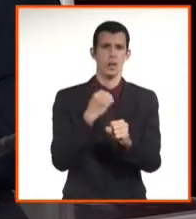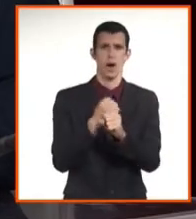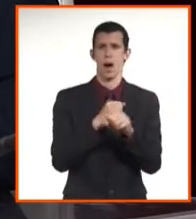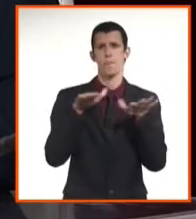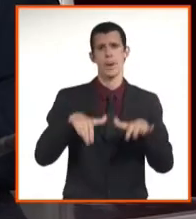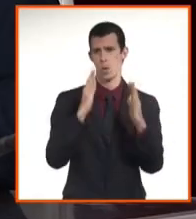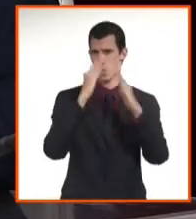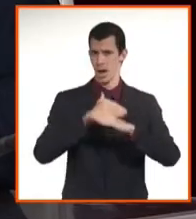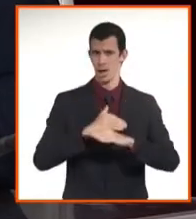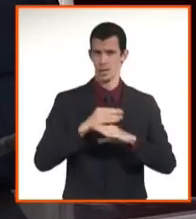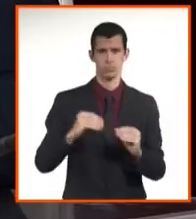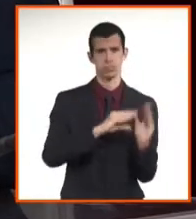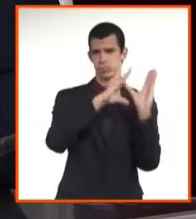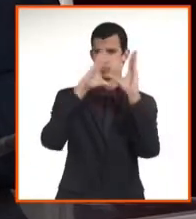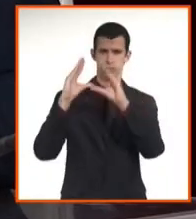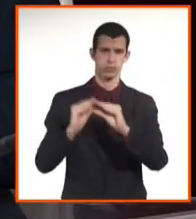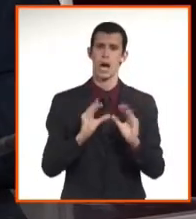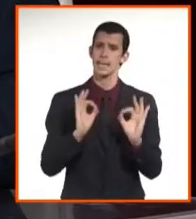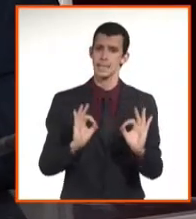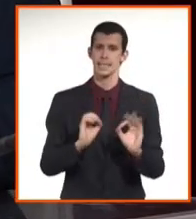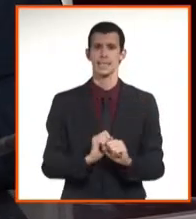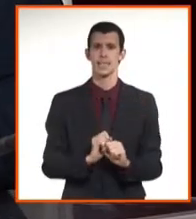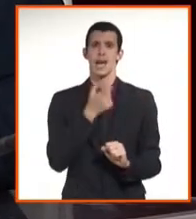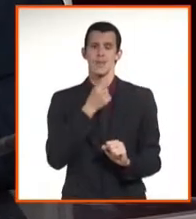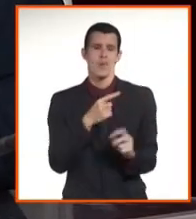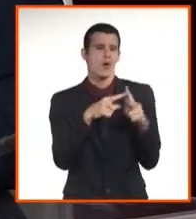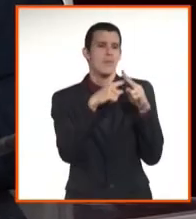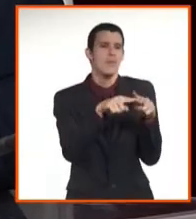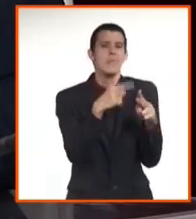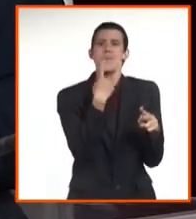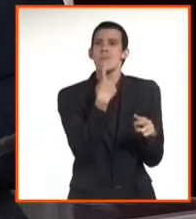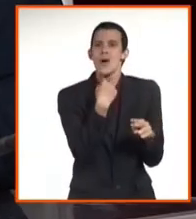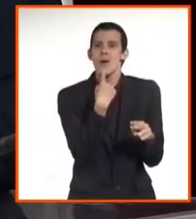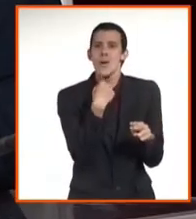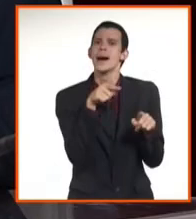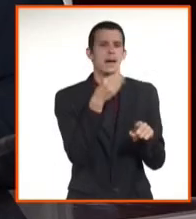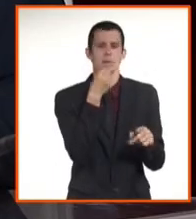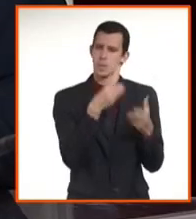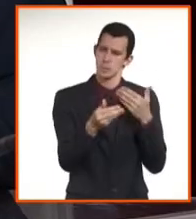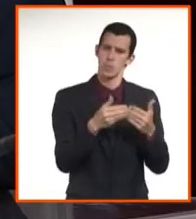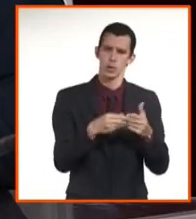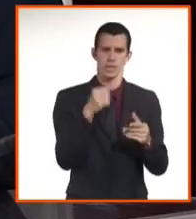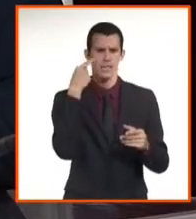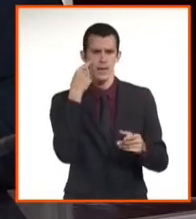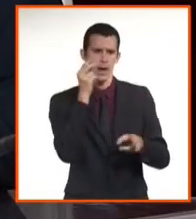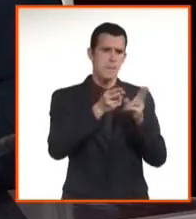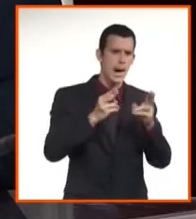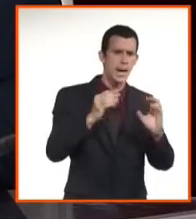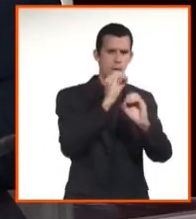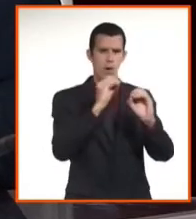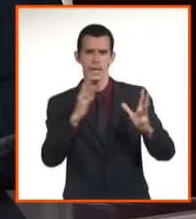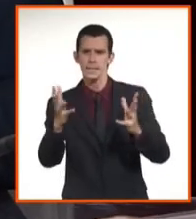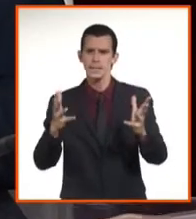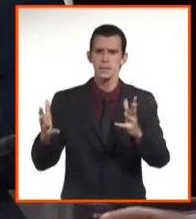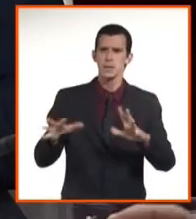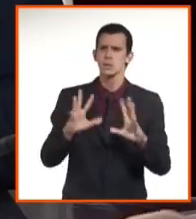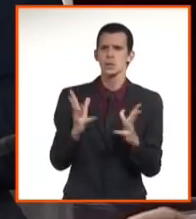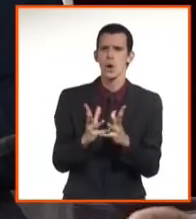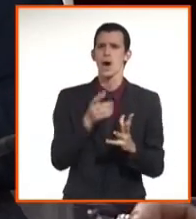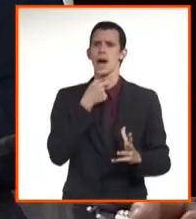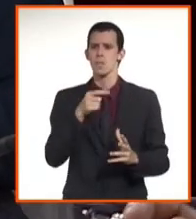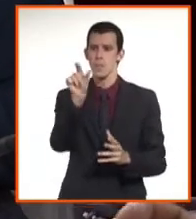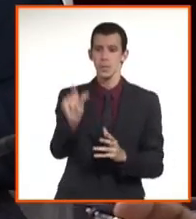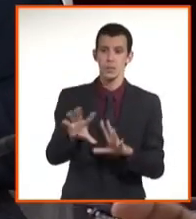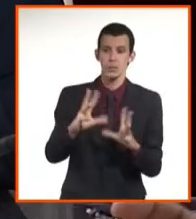se trabaja las 24 horas, por pequeño que sea el mantenimiento, se trabaja en organización, se trabaja en garantizar los recursos, en